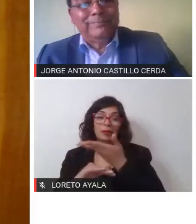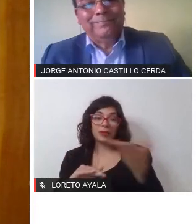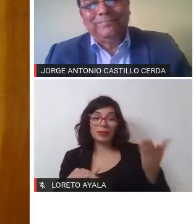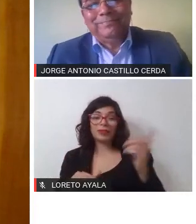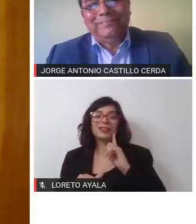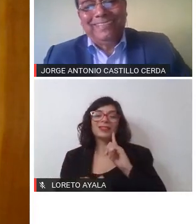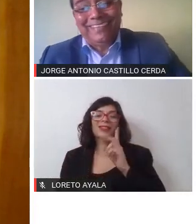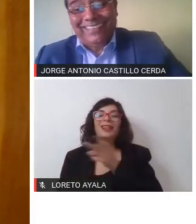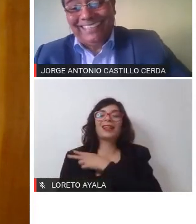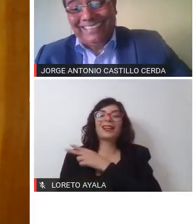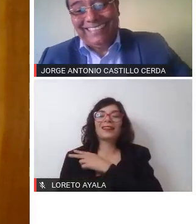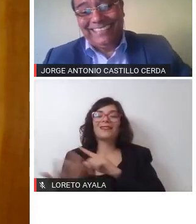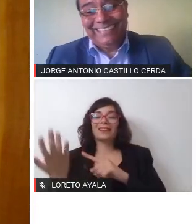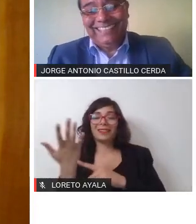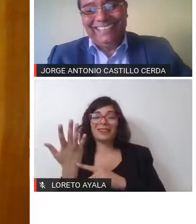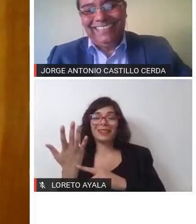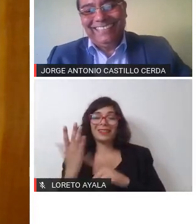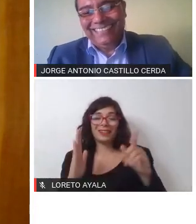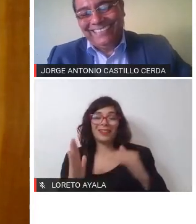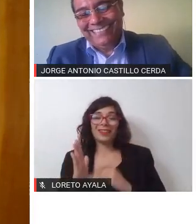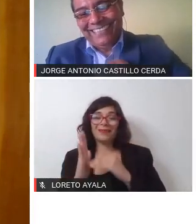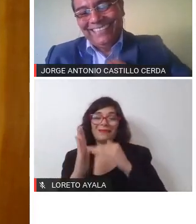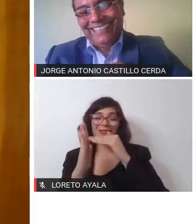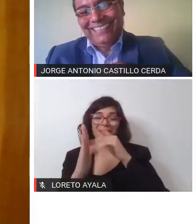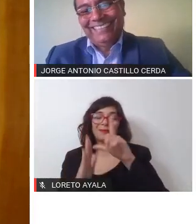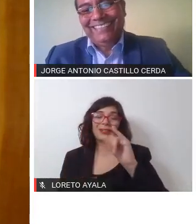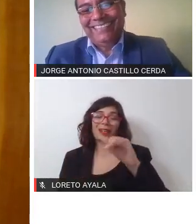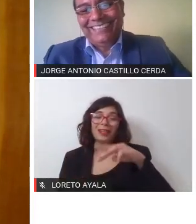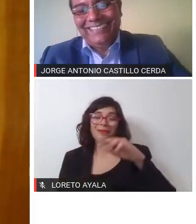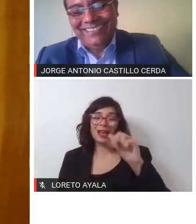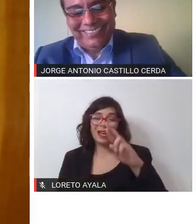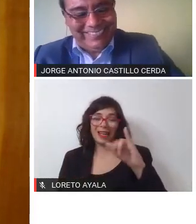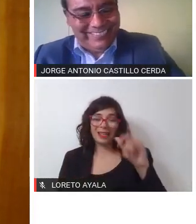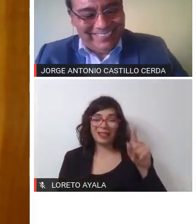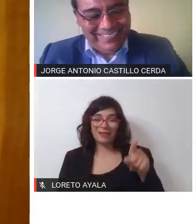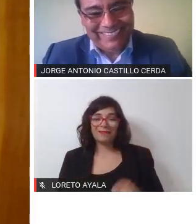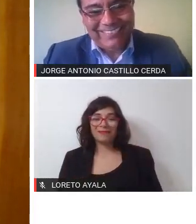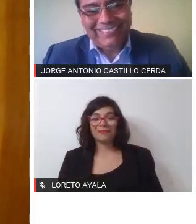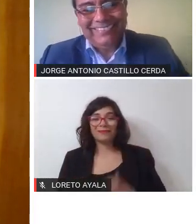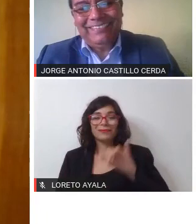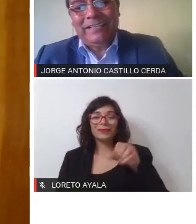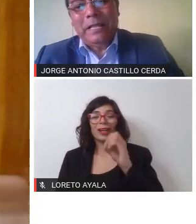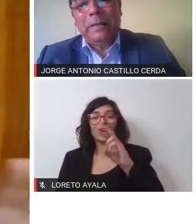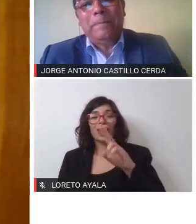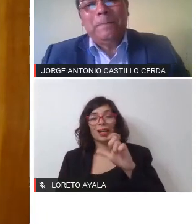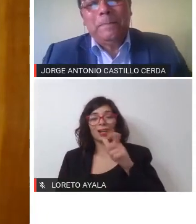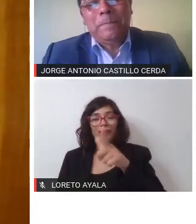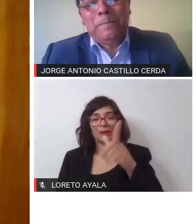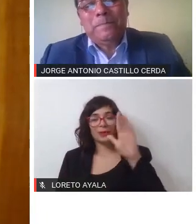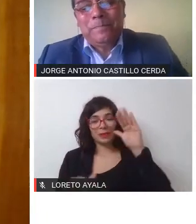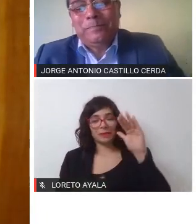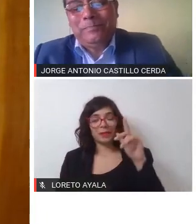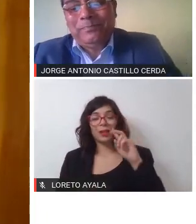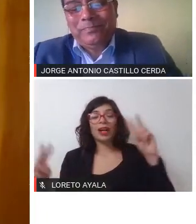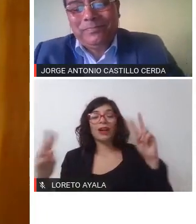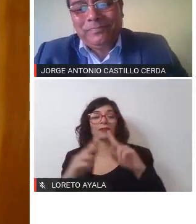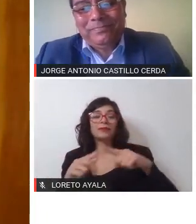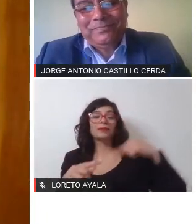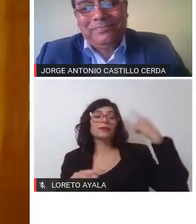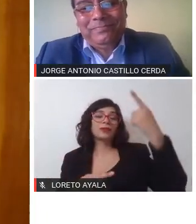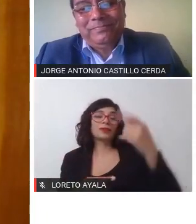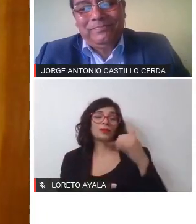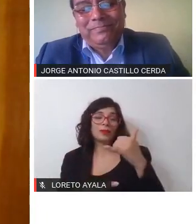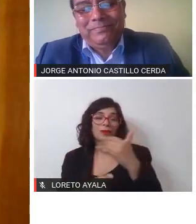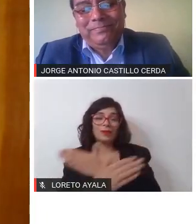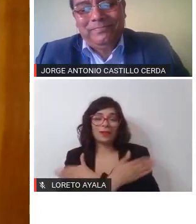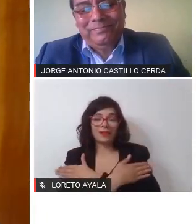técnico del Departamento Provincial del Limarí, de la región de Coquimbo, Jorge Castillo, para que pueda cerrar. Nos vemos el próximo jueves, chiquillos.